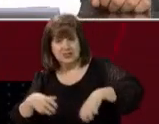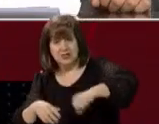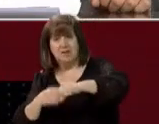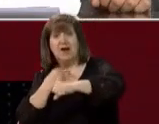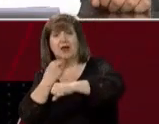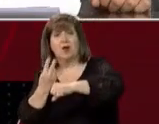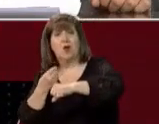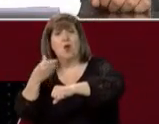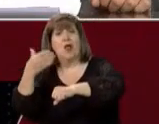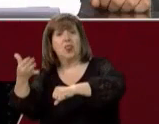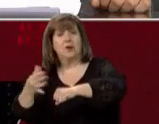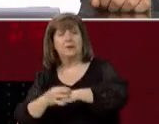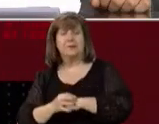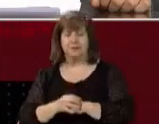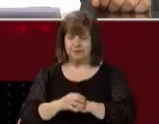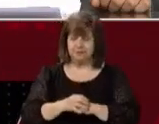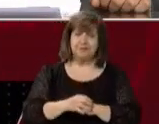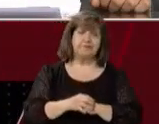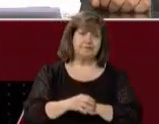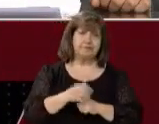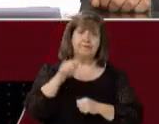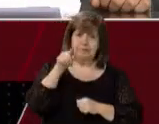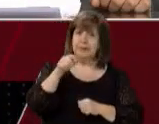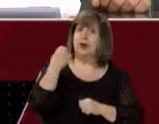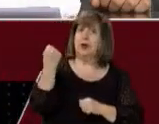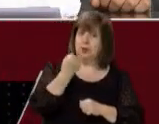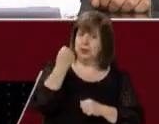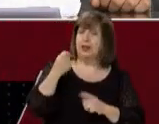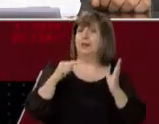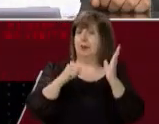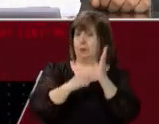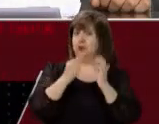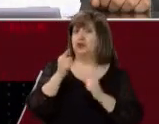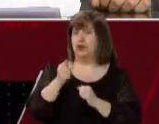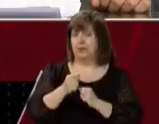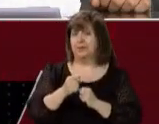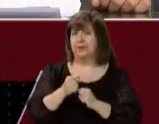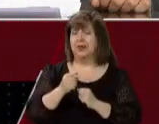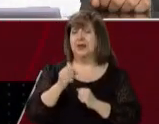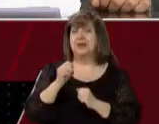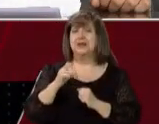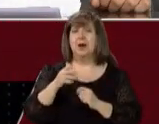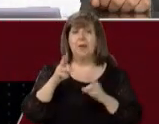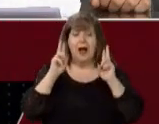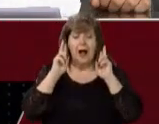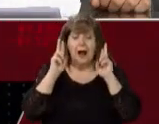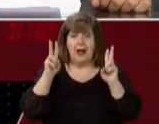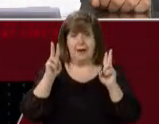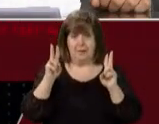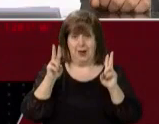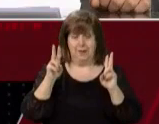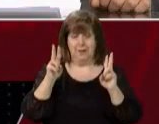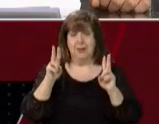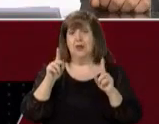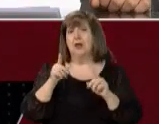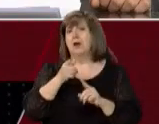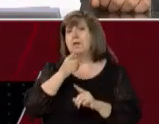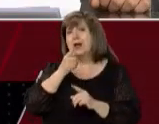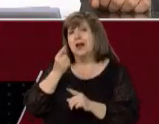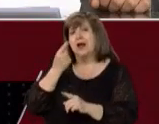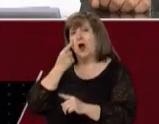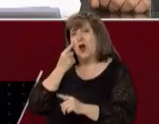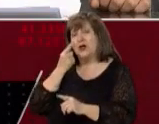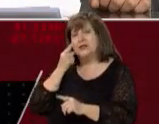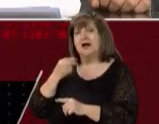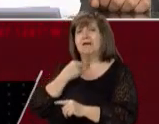Exacto, eso la verdad que es uno de los elementos más importantes. Nosotros le llamamos pautas de alarma y es Sí. lo que los padres tienen que